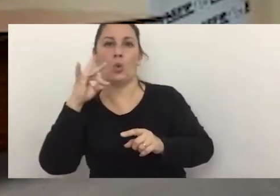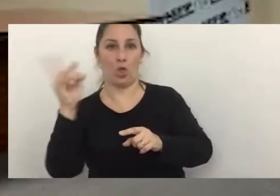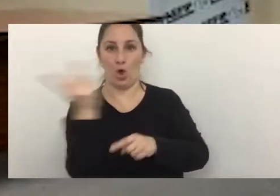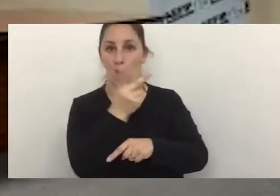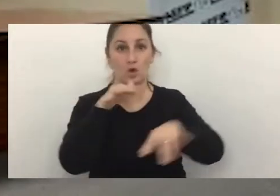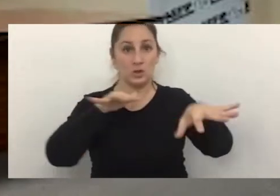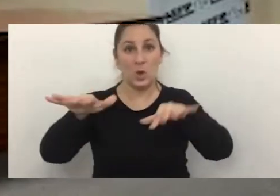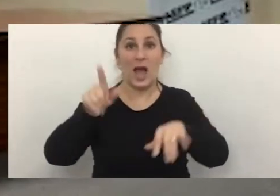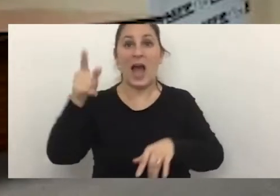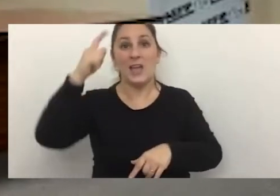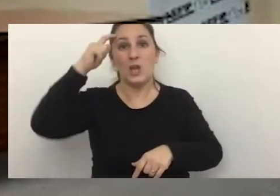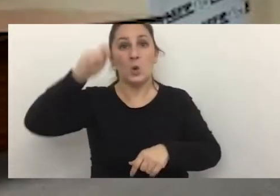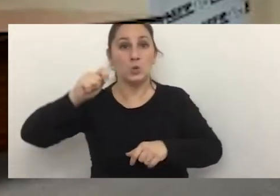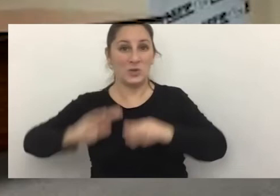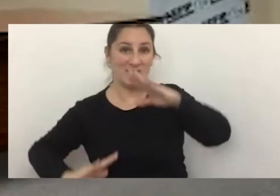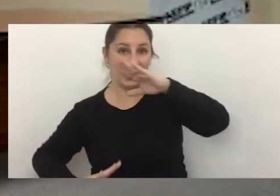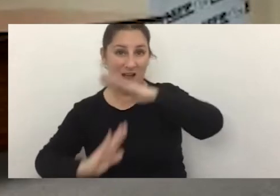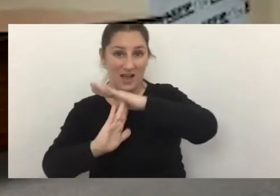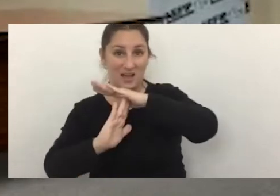Suprema de Justicia de la Nación,